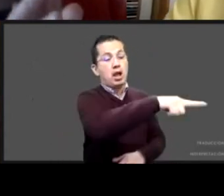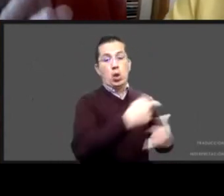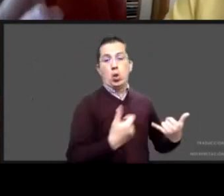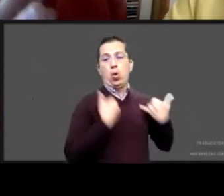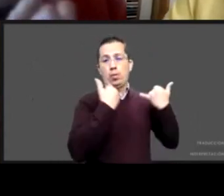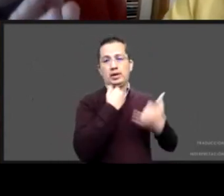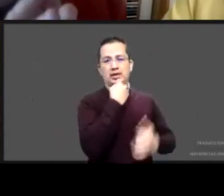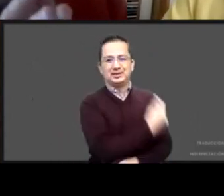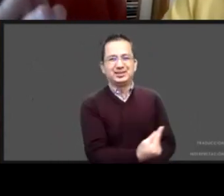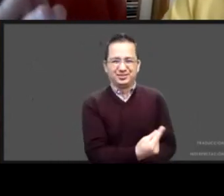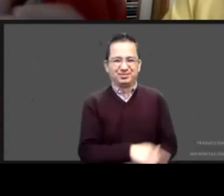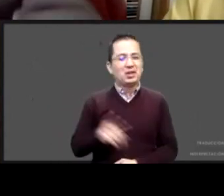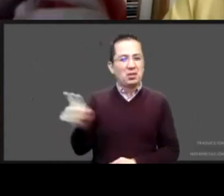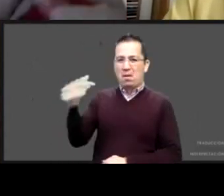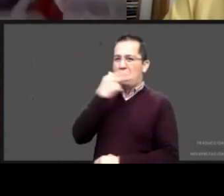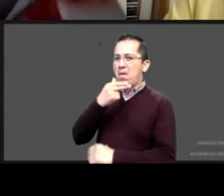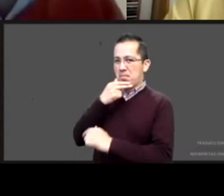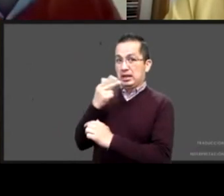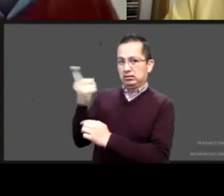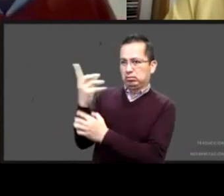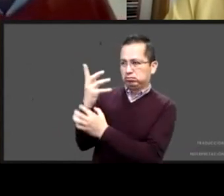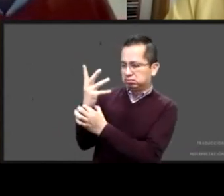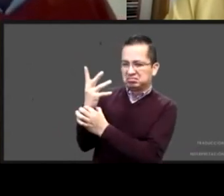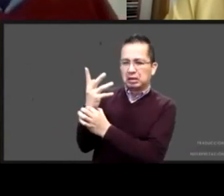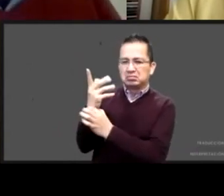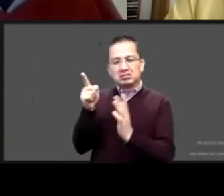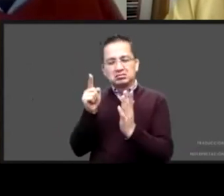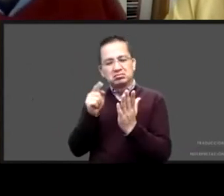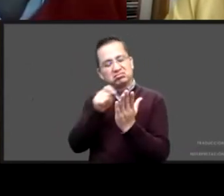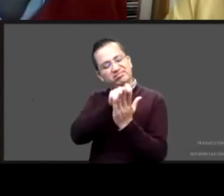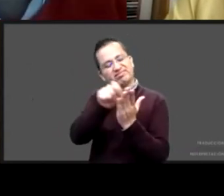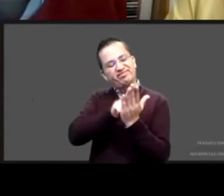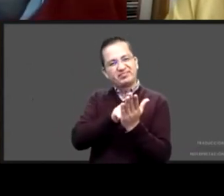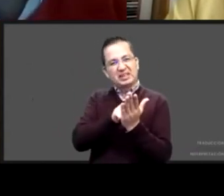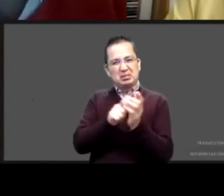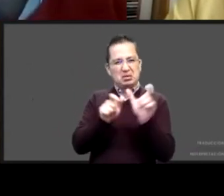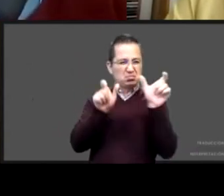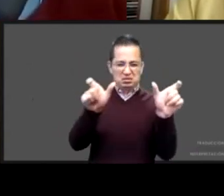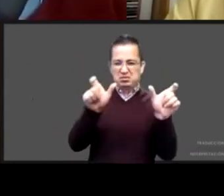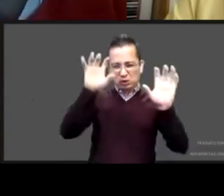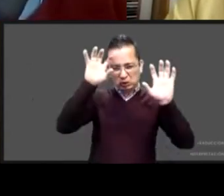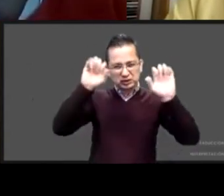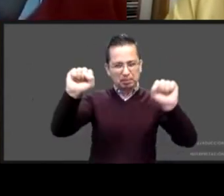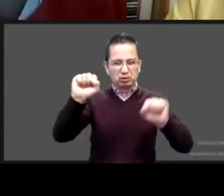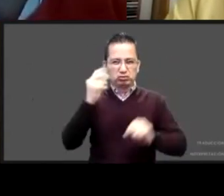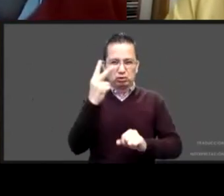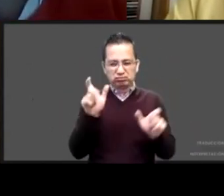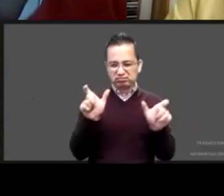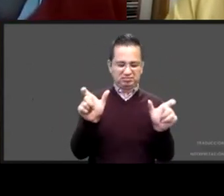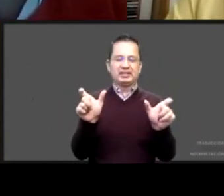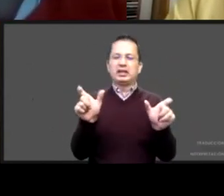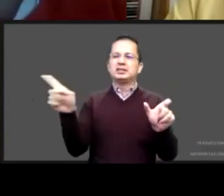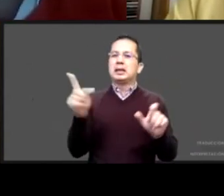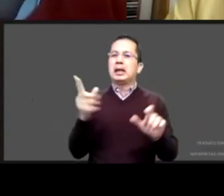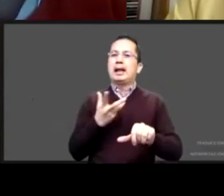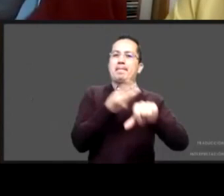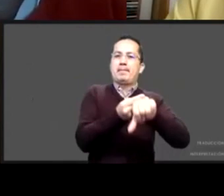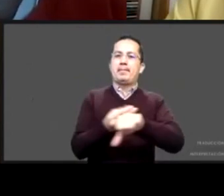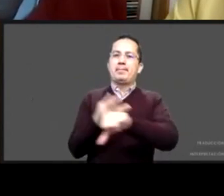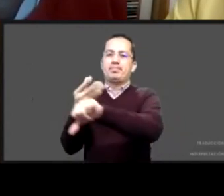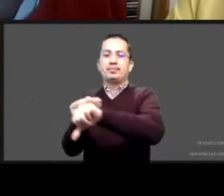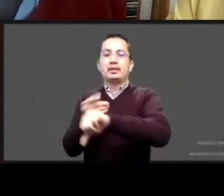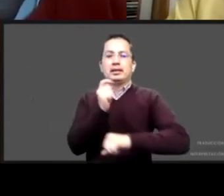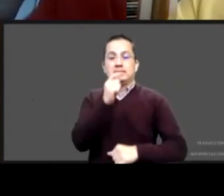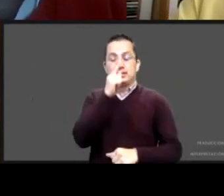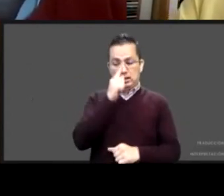revisó justamente estos dos conceptos y creemos que, en definitiva, se trata de establecer